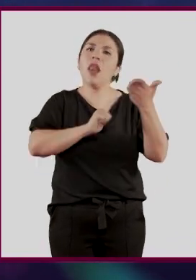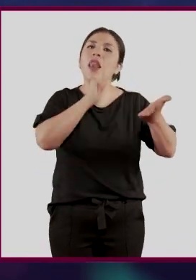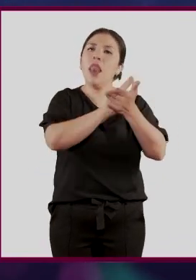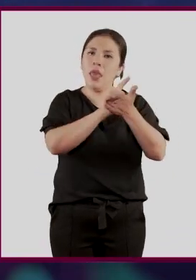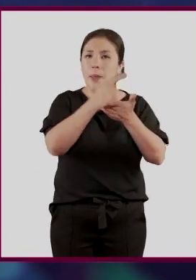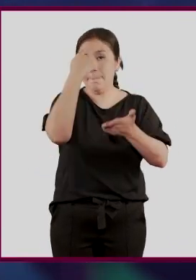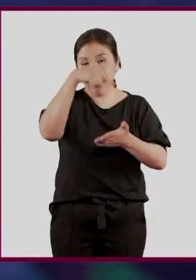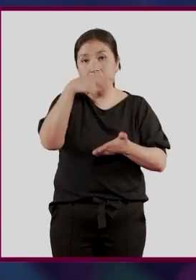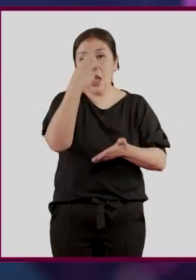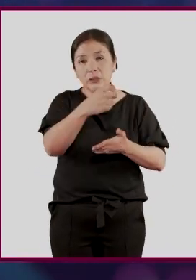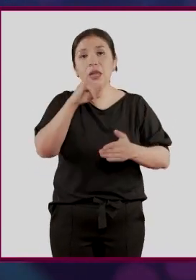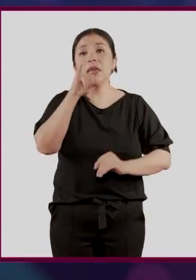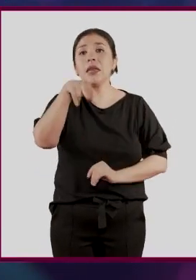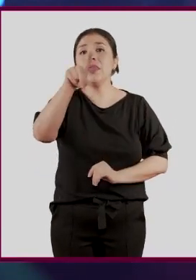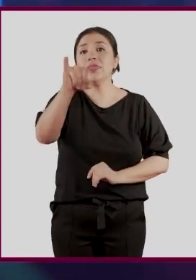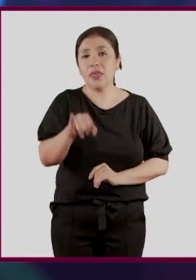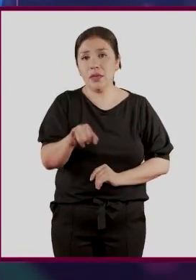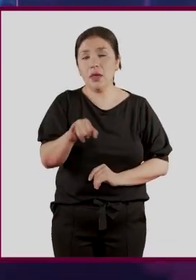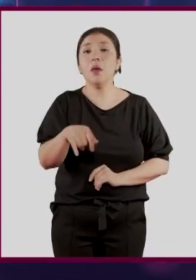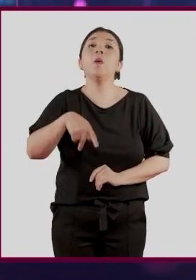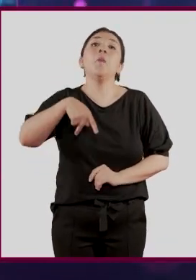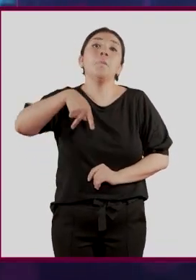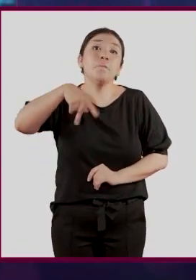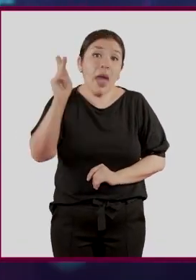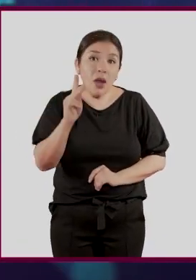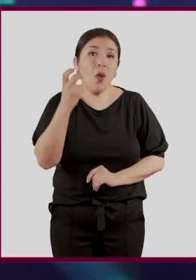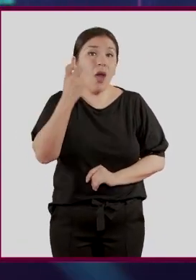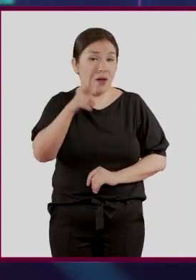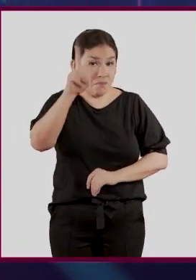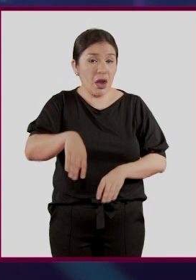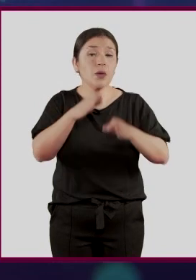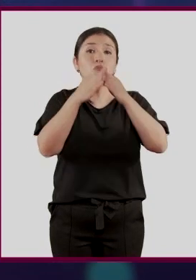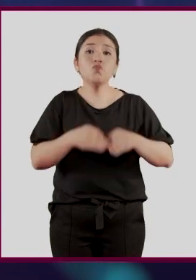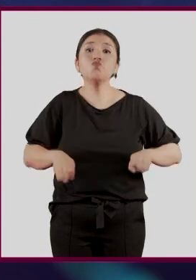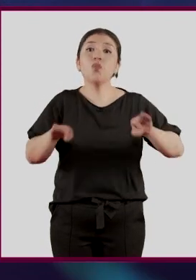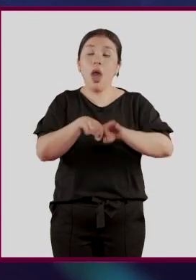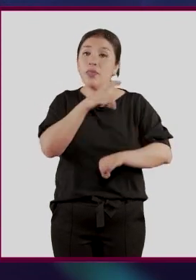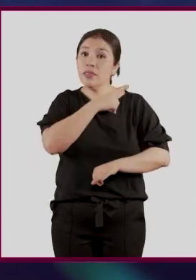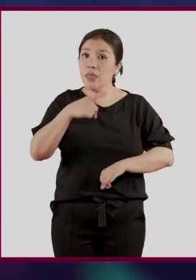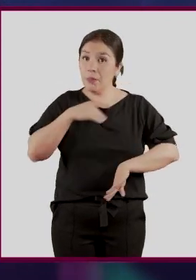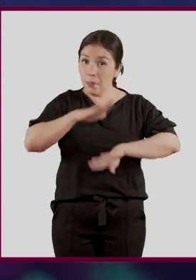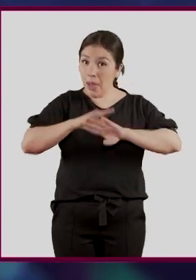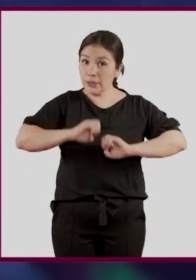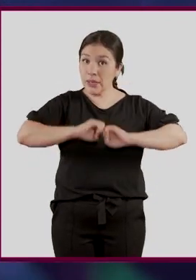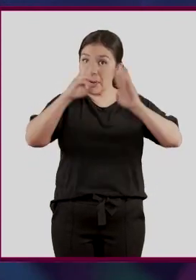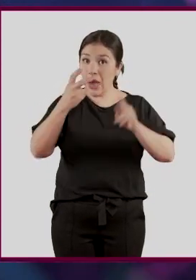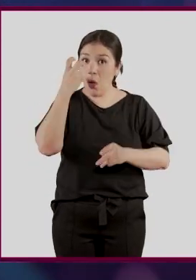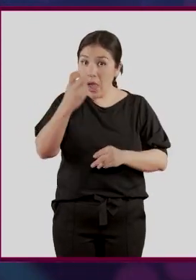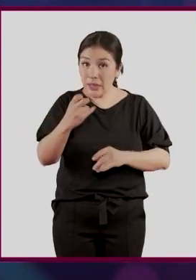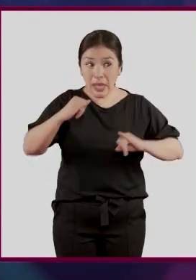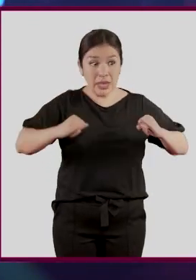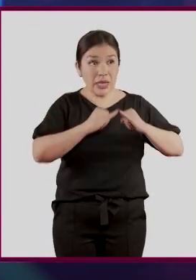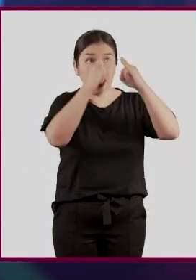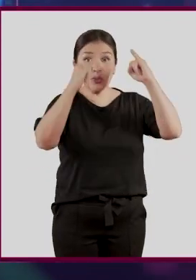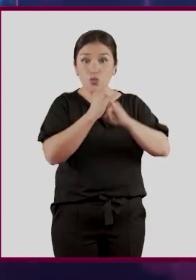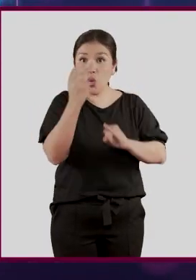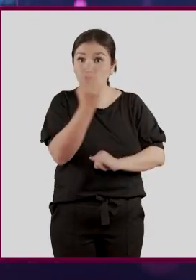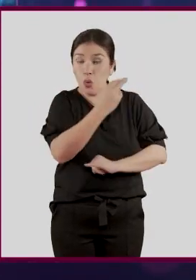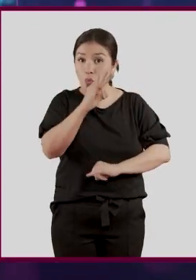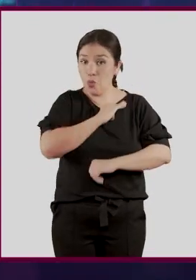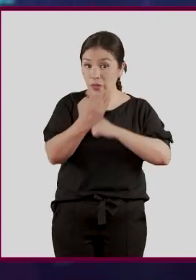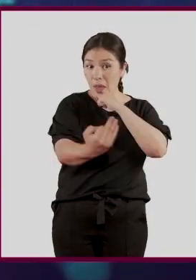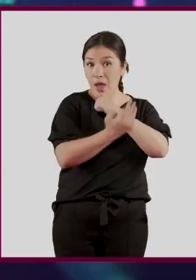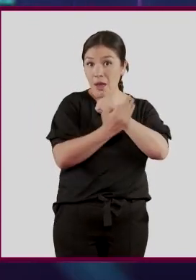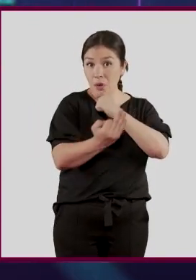ya mencionadas INDAUTOR y el INPI. No obstante, y es sumamente importante aclarar que para que dichos institutos